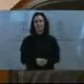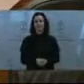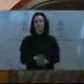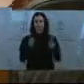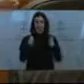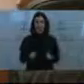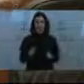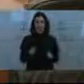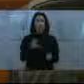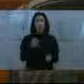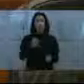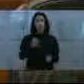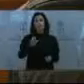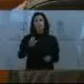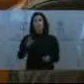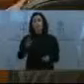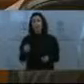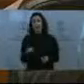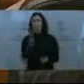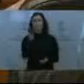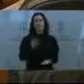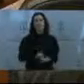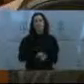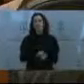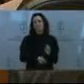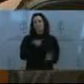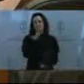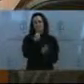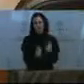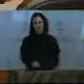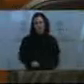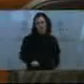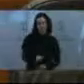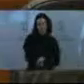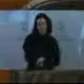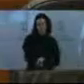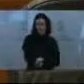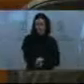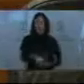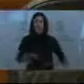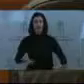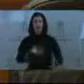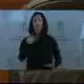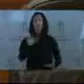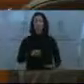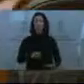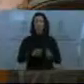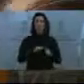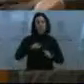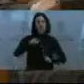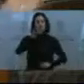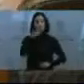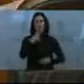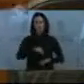la disponibilidad presupuestaria. Por lo tanto, vamos a poder multiplicar por cuatro o por más las